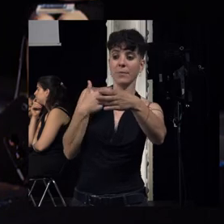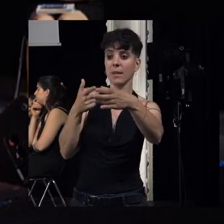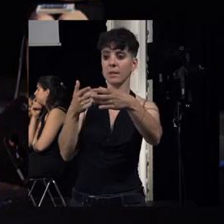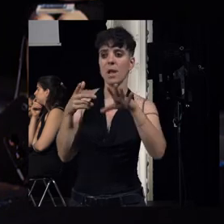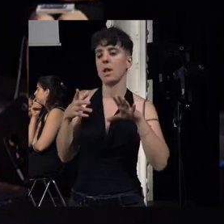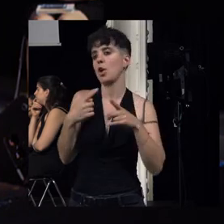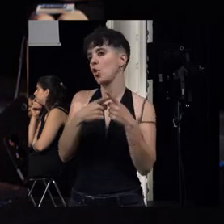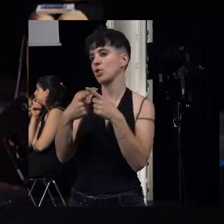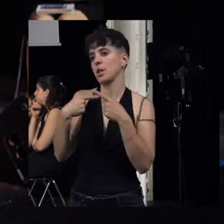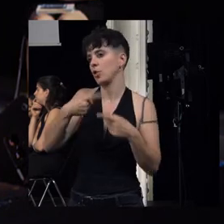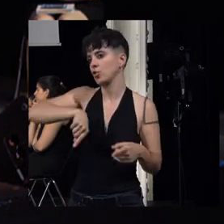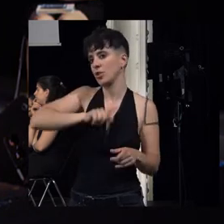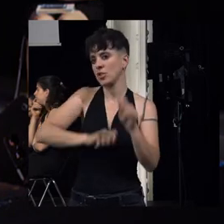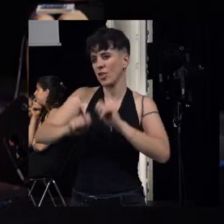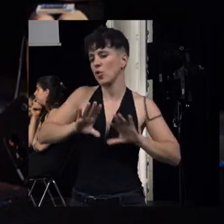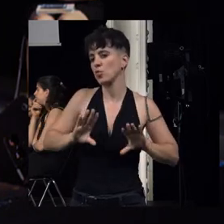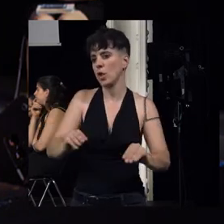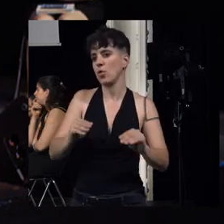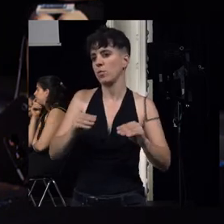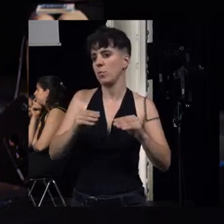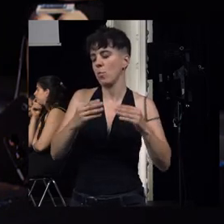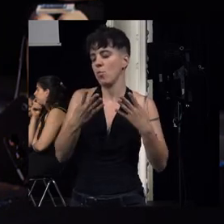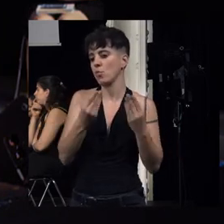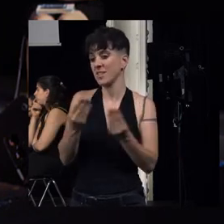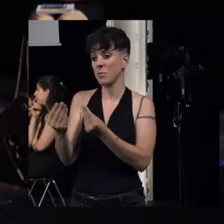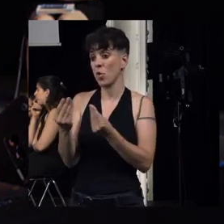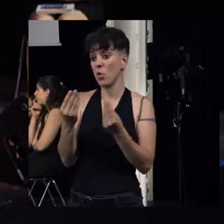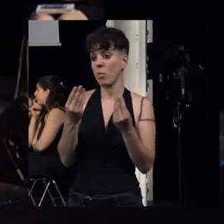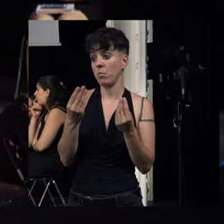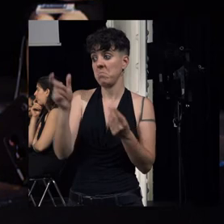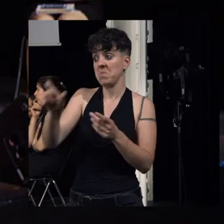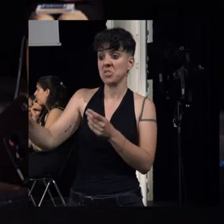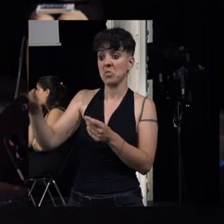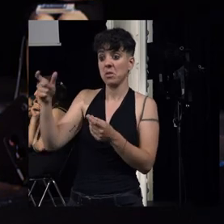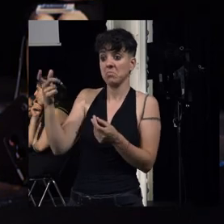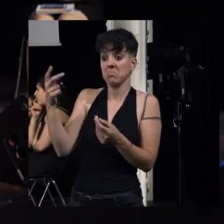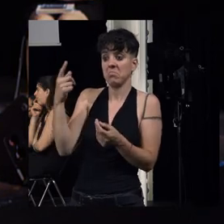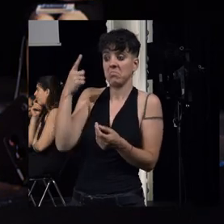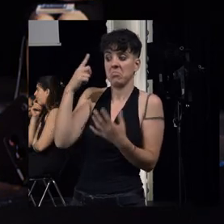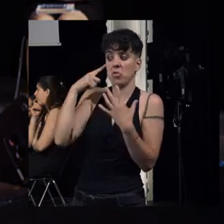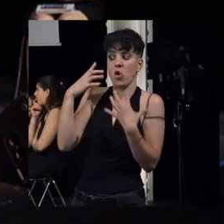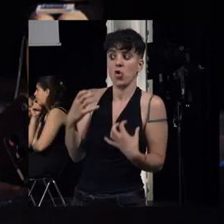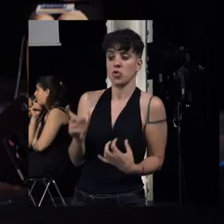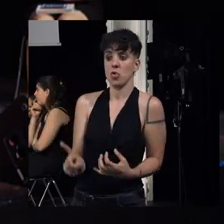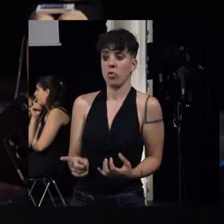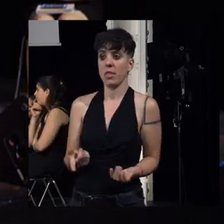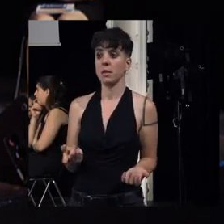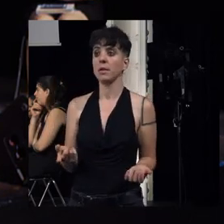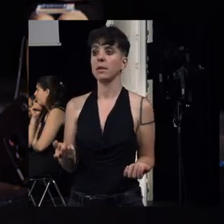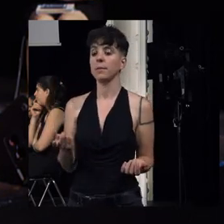utilizado mucho en Acati, generalmente la gente nos desconoce, muchas veces, nos